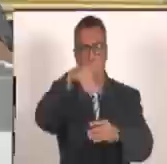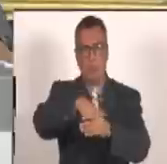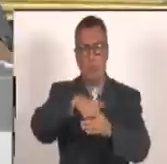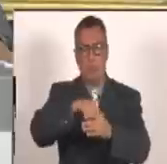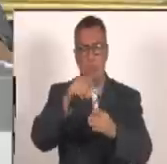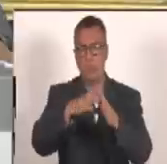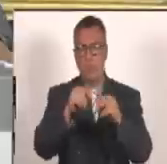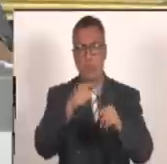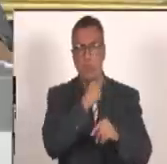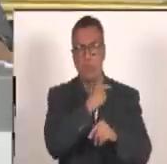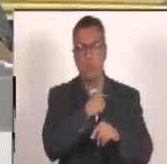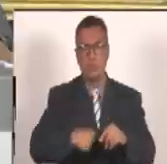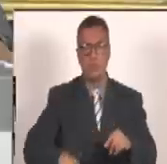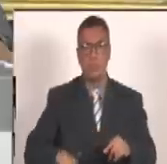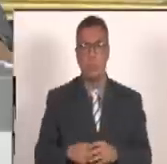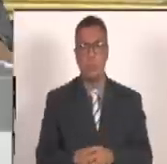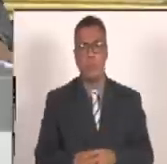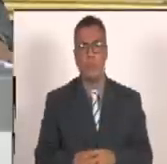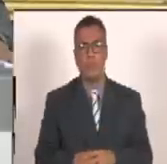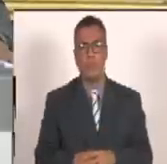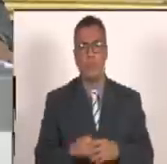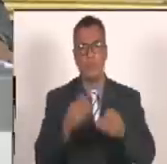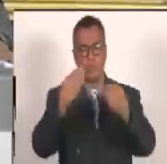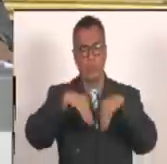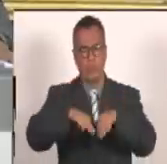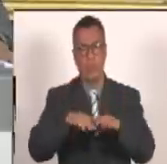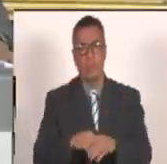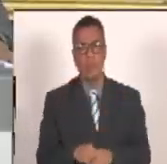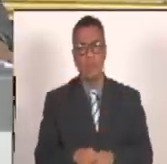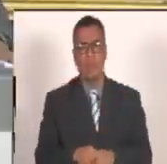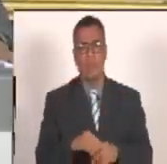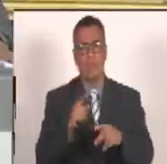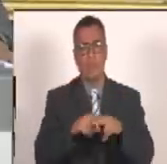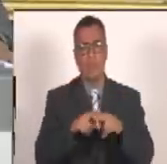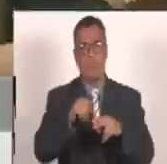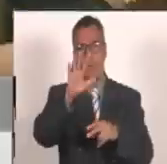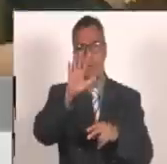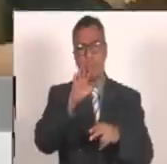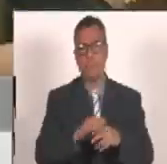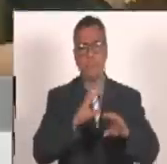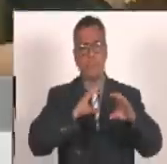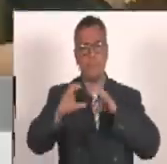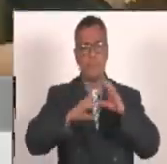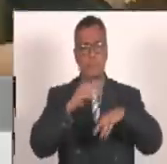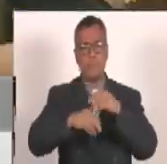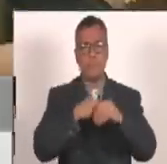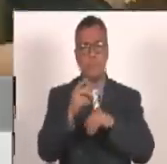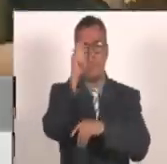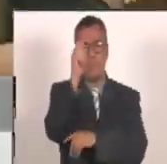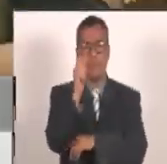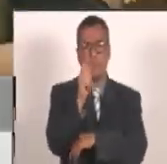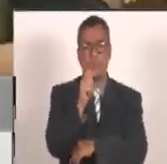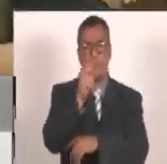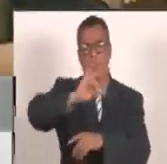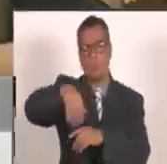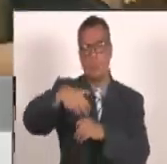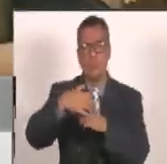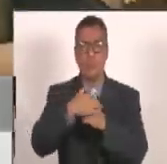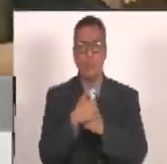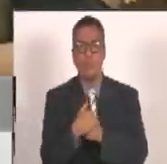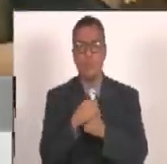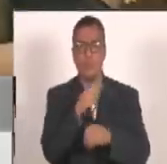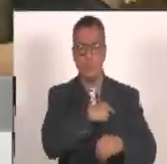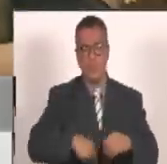presidente. En cuenta. Siguiente, secretaria. Punto número 5, comunicación dirigida al diputado Jorge Rodríguez